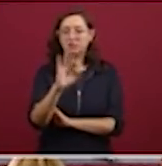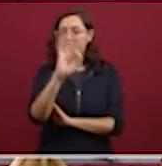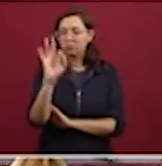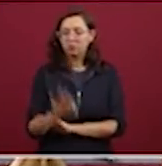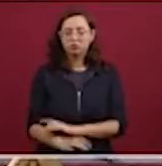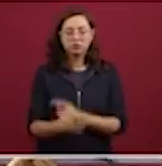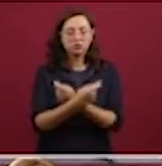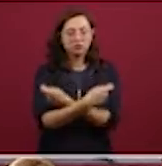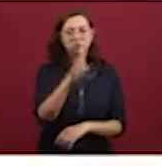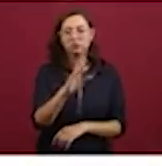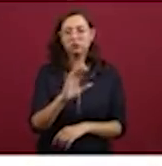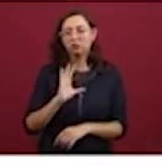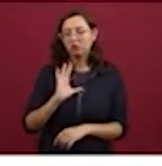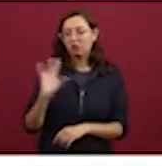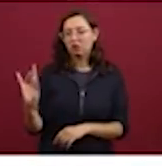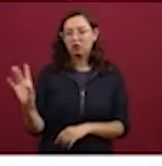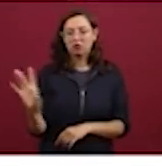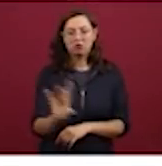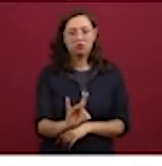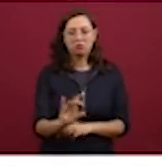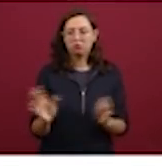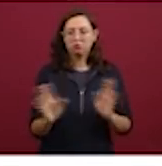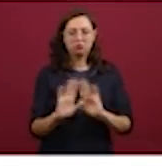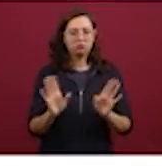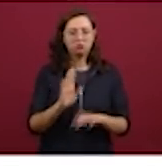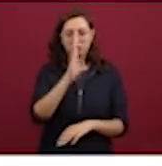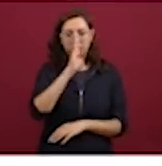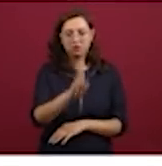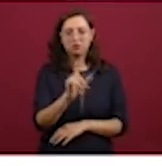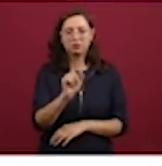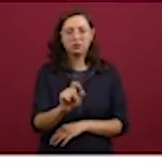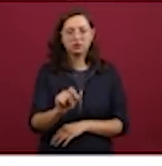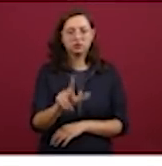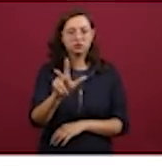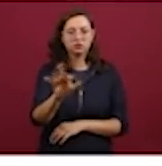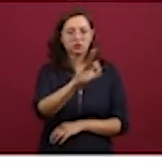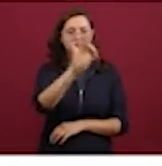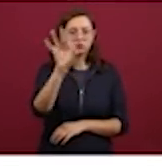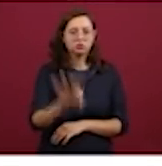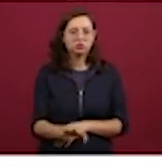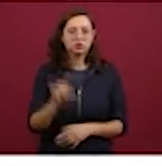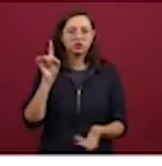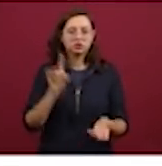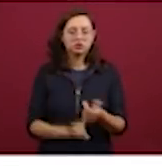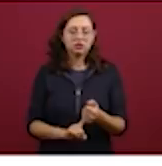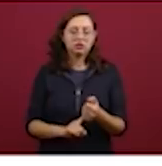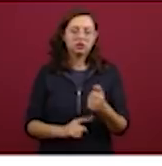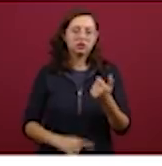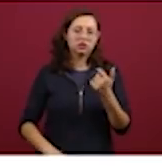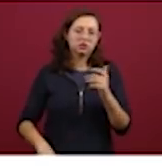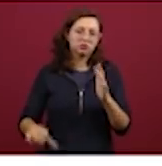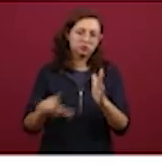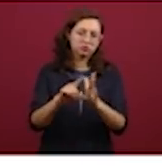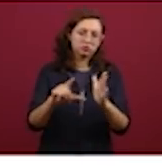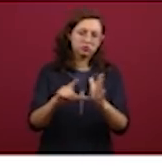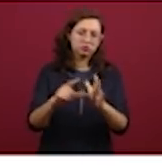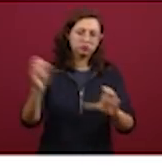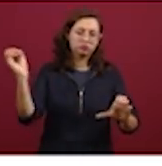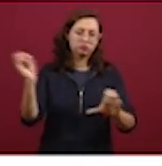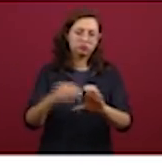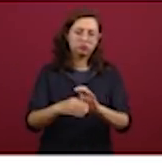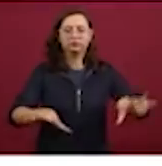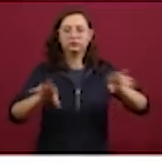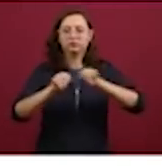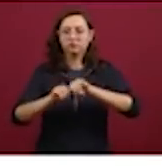distintos niveles de escolaridad el presidente de méxico sostuvo que es importante que la gente conozca cómo se está orientando el presupuesto